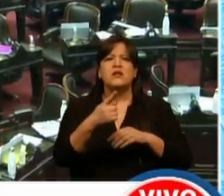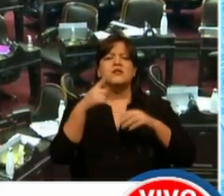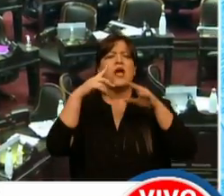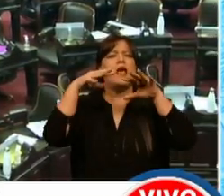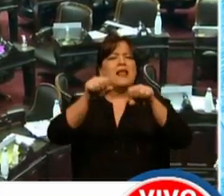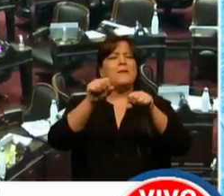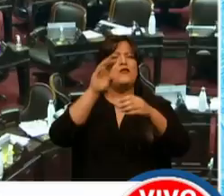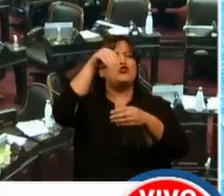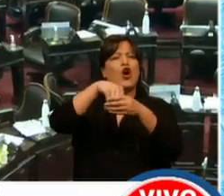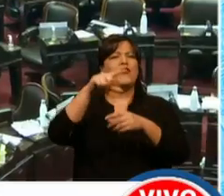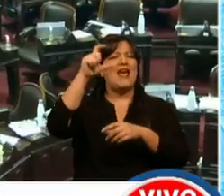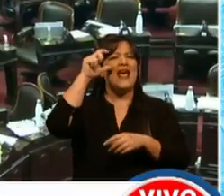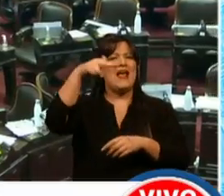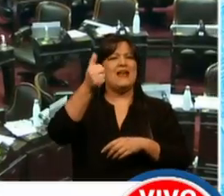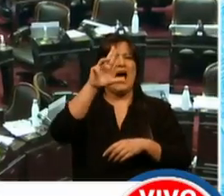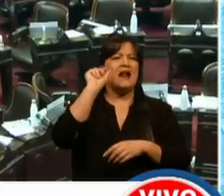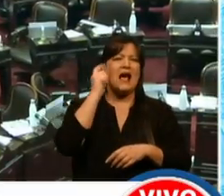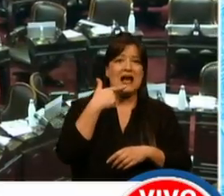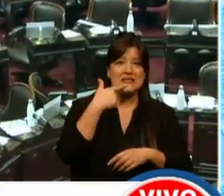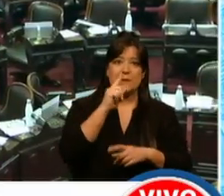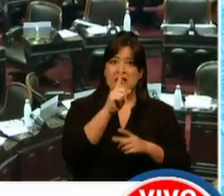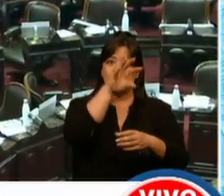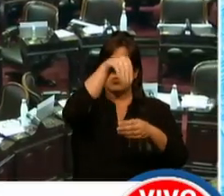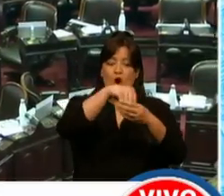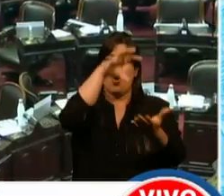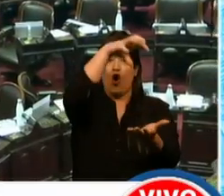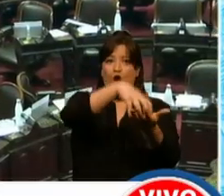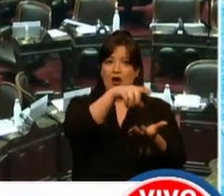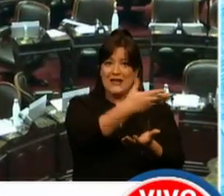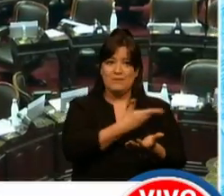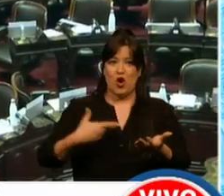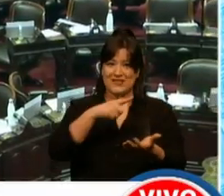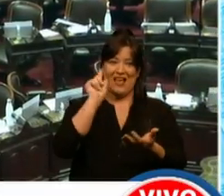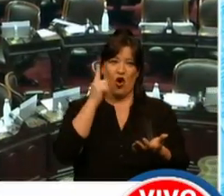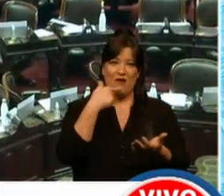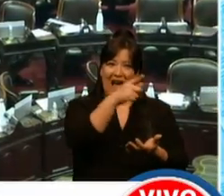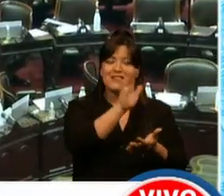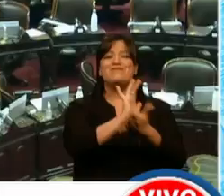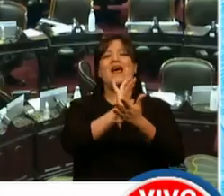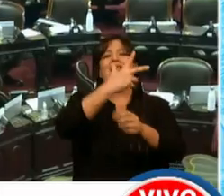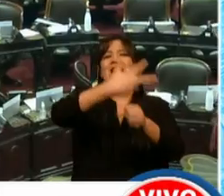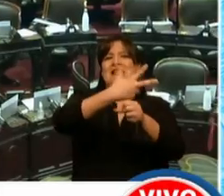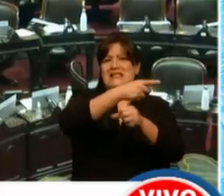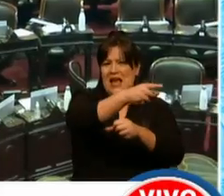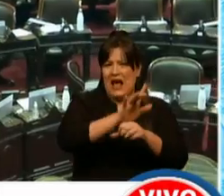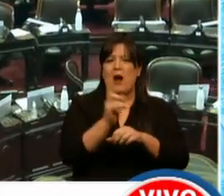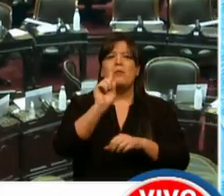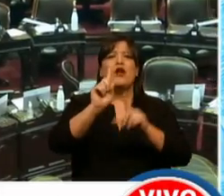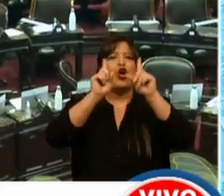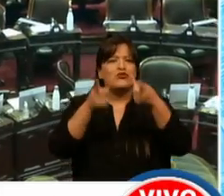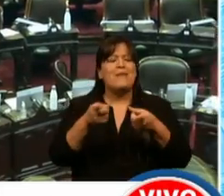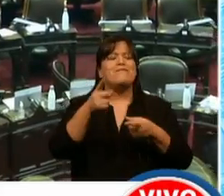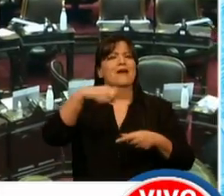enargás organismos que siguiendo su criterio será de tercera pero también